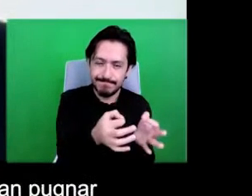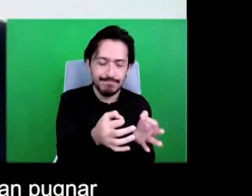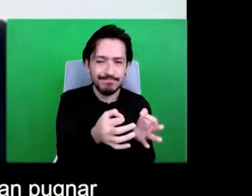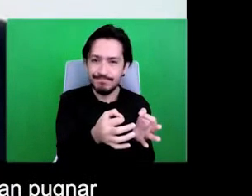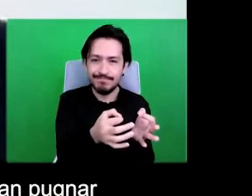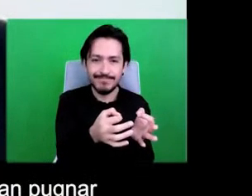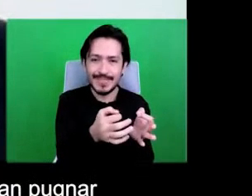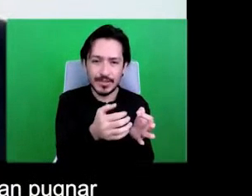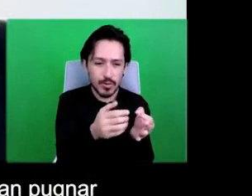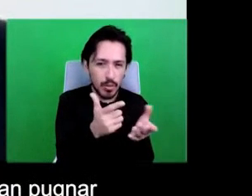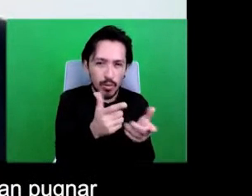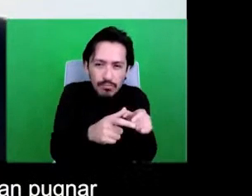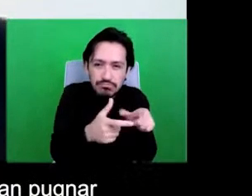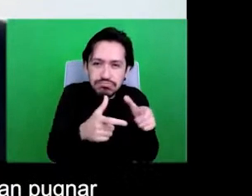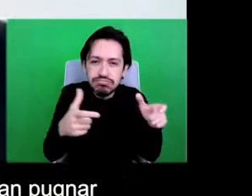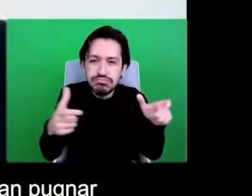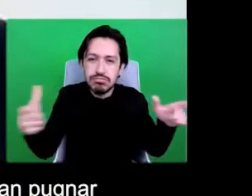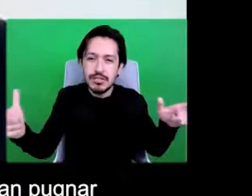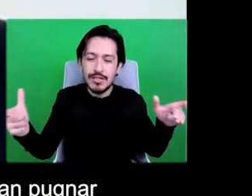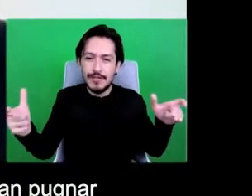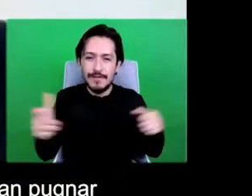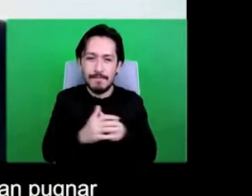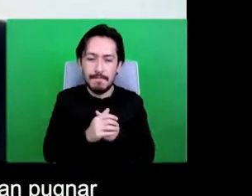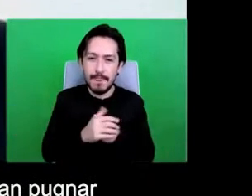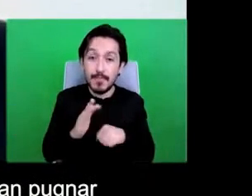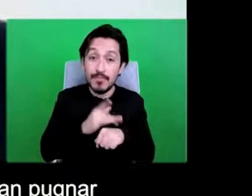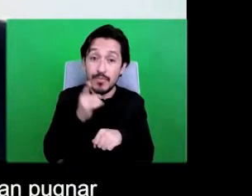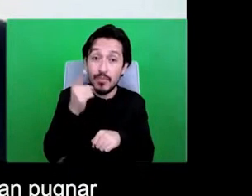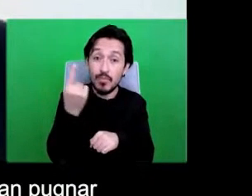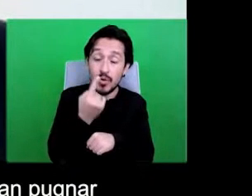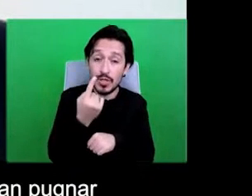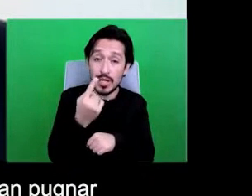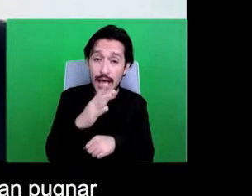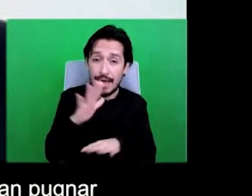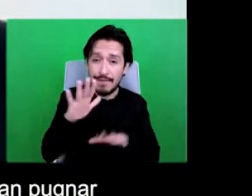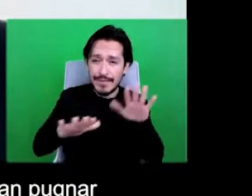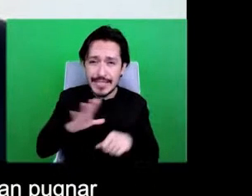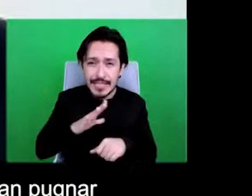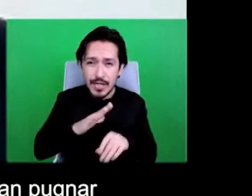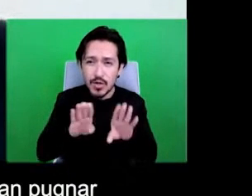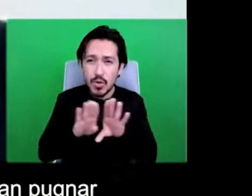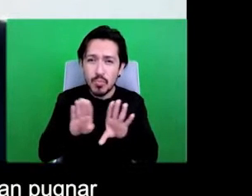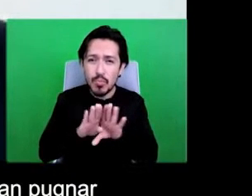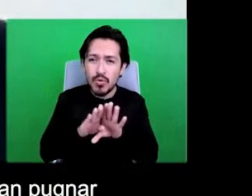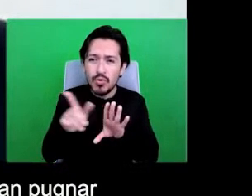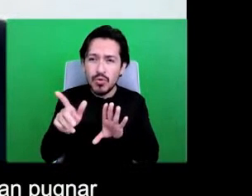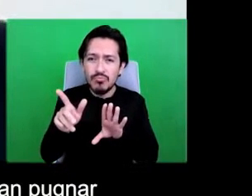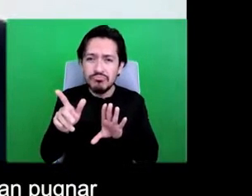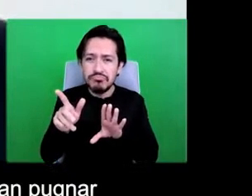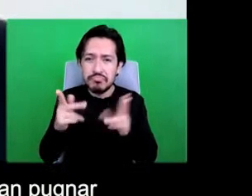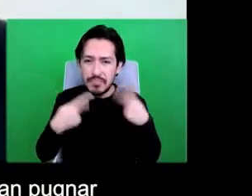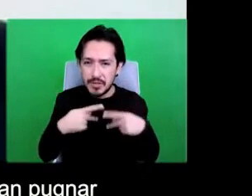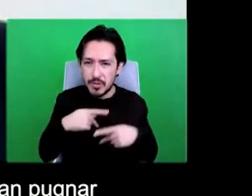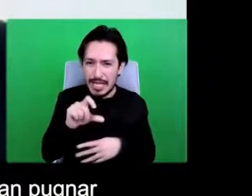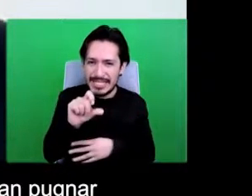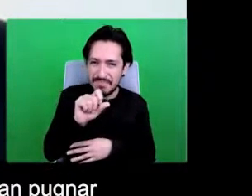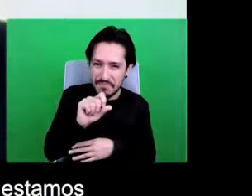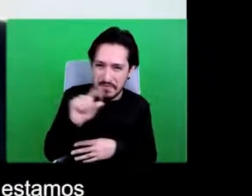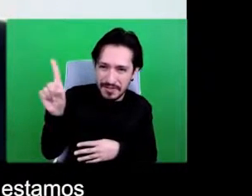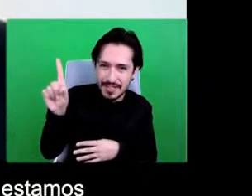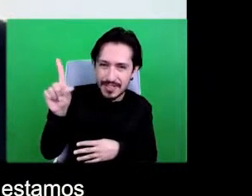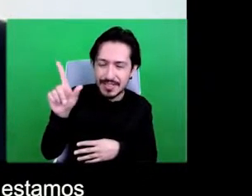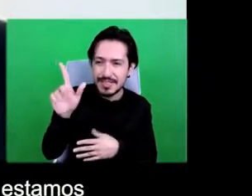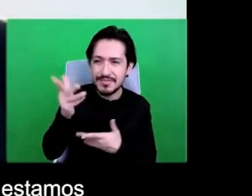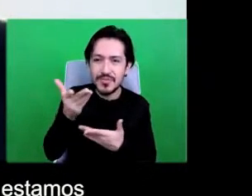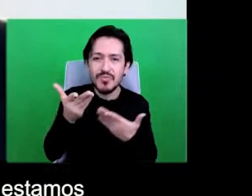no hay una actividad, donde no hay profesionales que puedan pugnar por recursos, llámese de carácter privado.